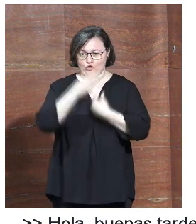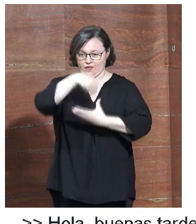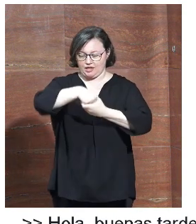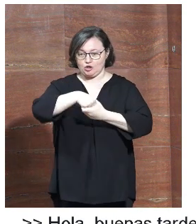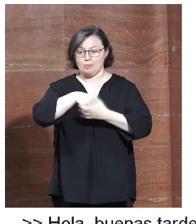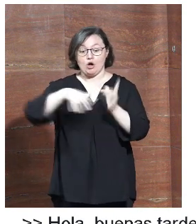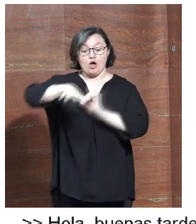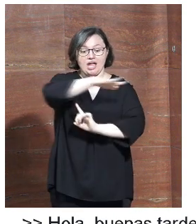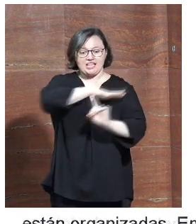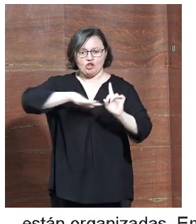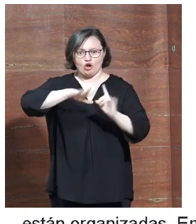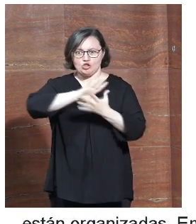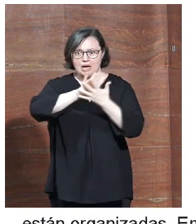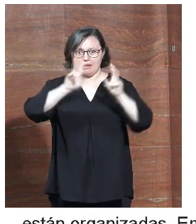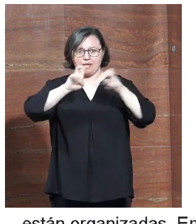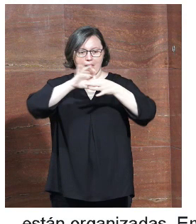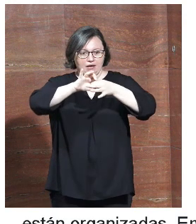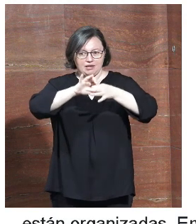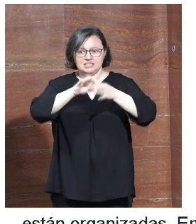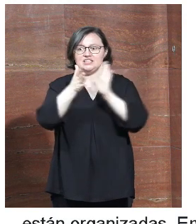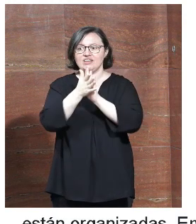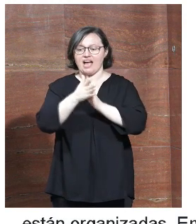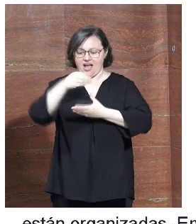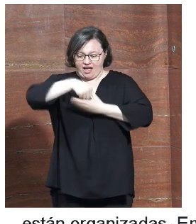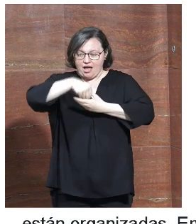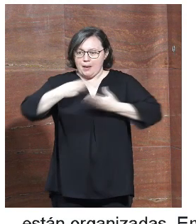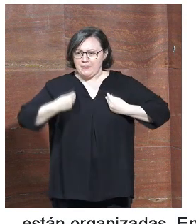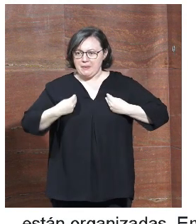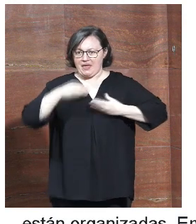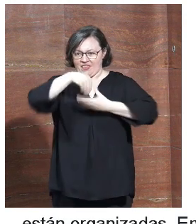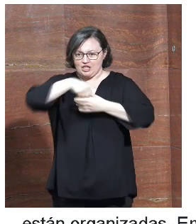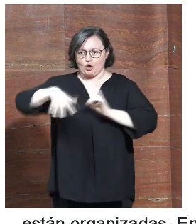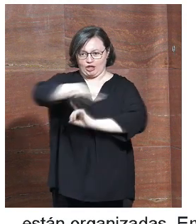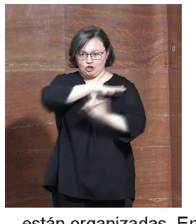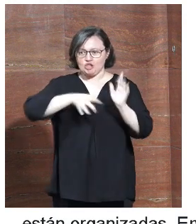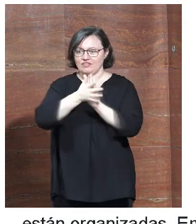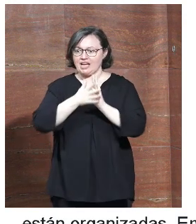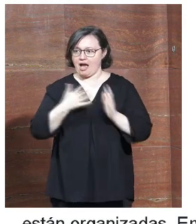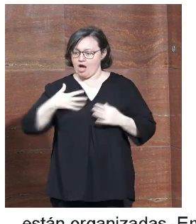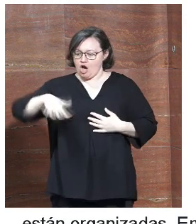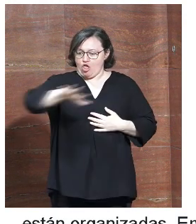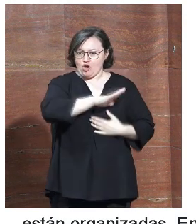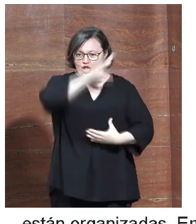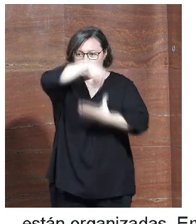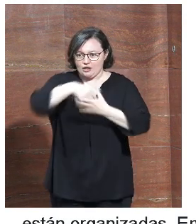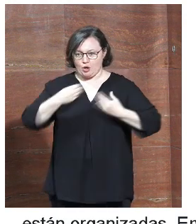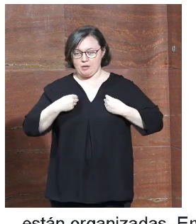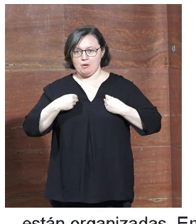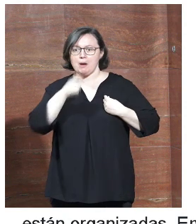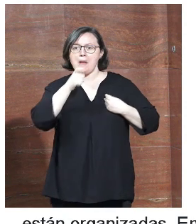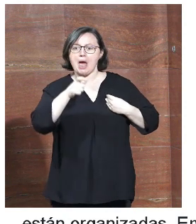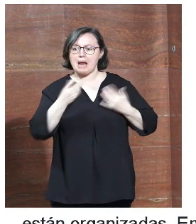de los entornos tenemos que hablar de habitar esos entornos, de habitar el lugar, ¿no? Y cuando hablamos de